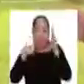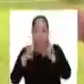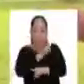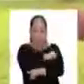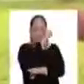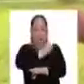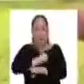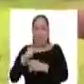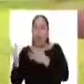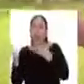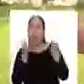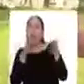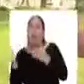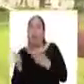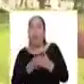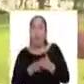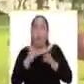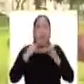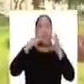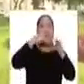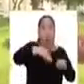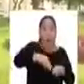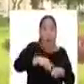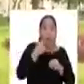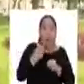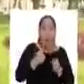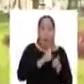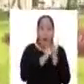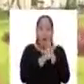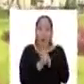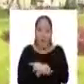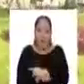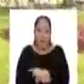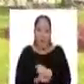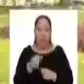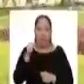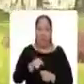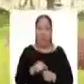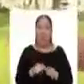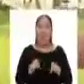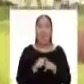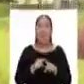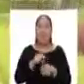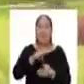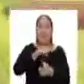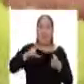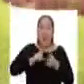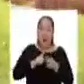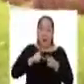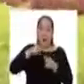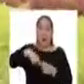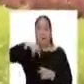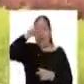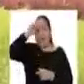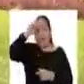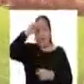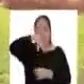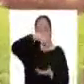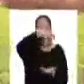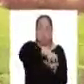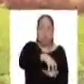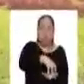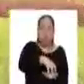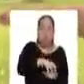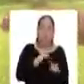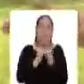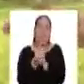las masas de aire y por último la ubicación del Perú entre los trópicos para el surgimiento, para la evolución también y para la adaptación de miles